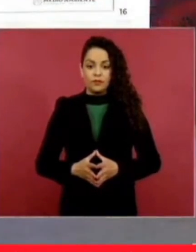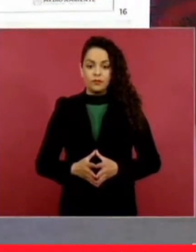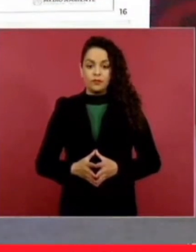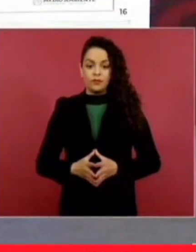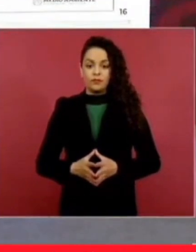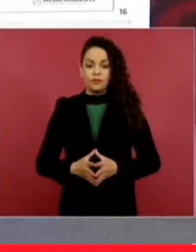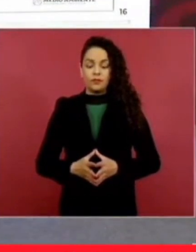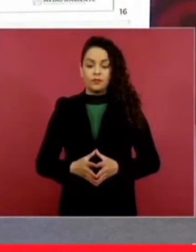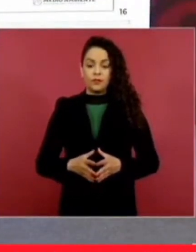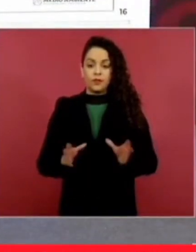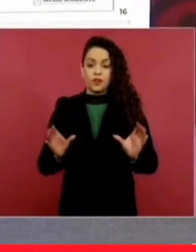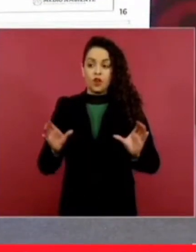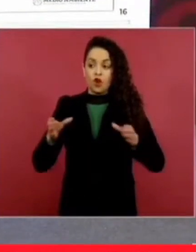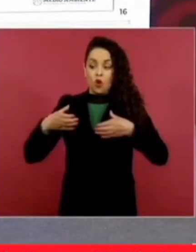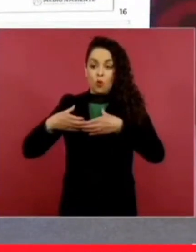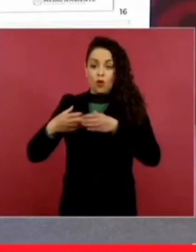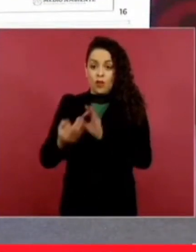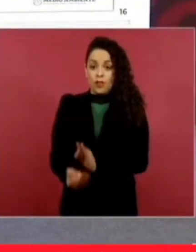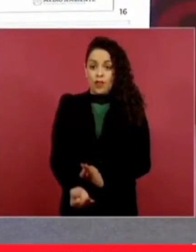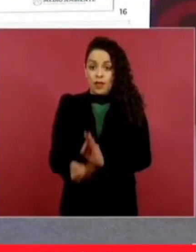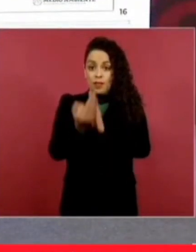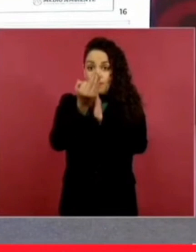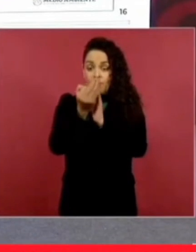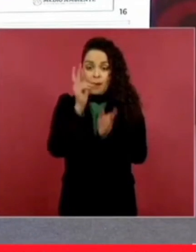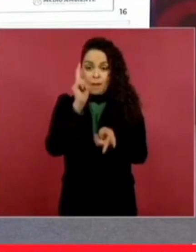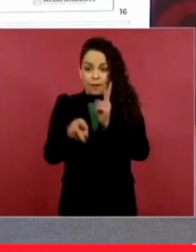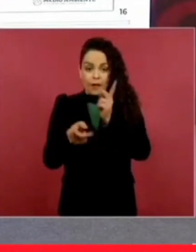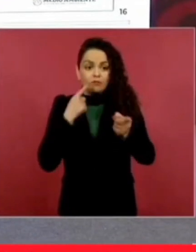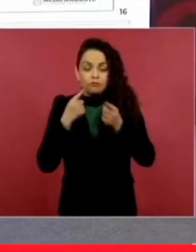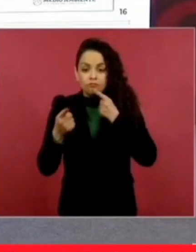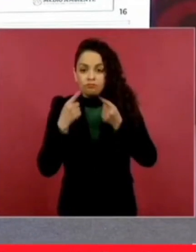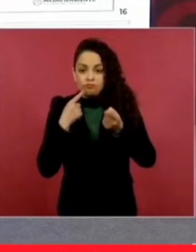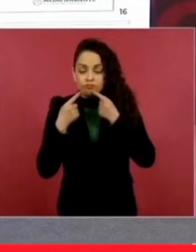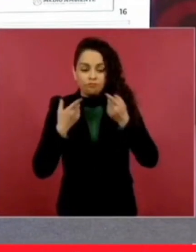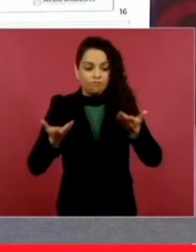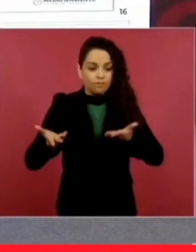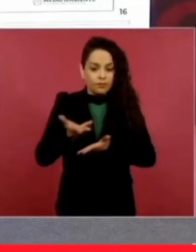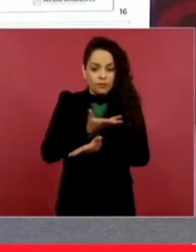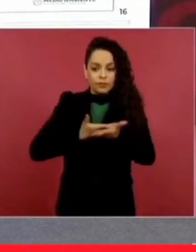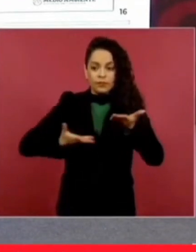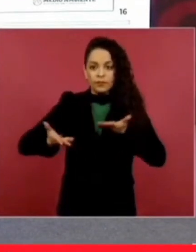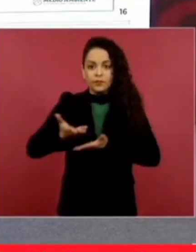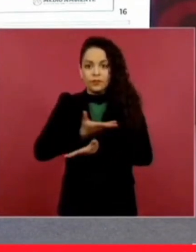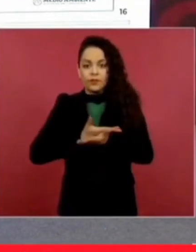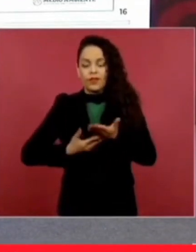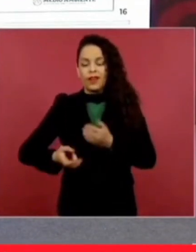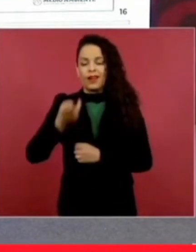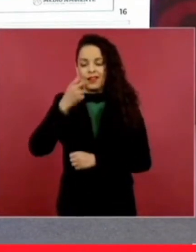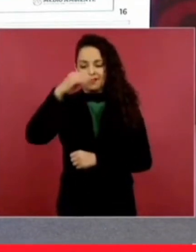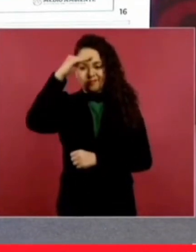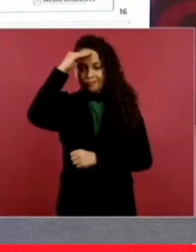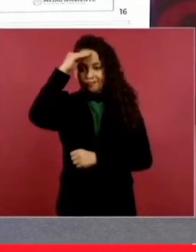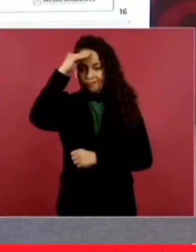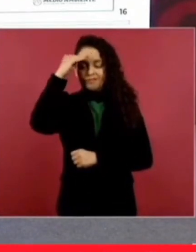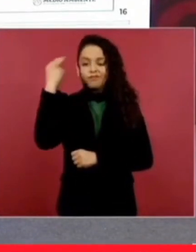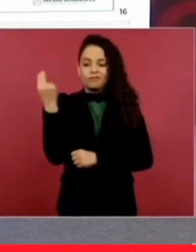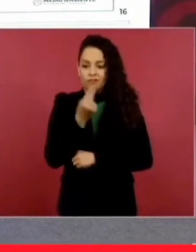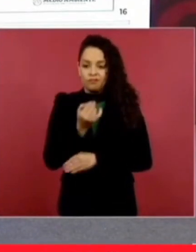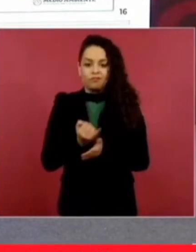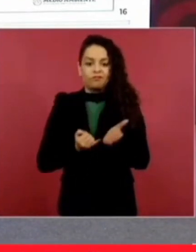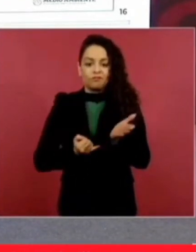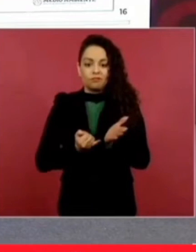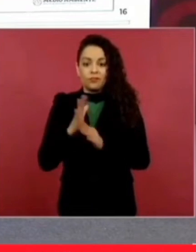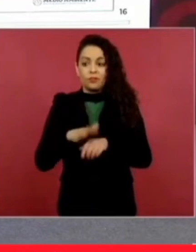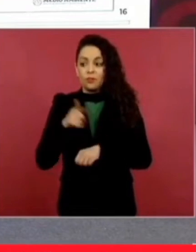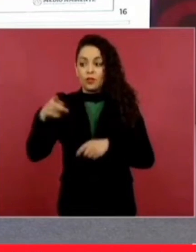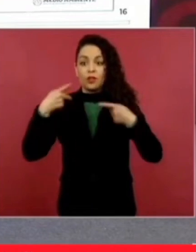directamente con las comunidades, sale la necesidad de que la gente quería tener la seguridad de